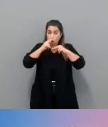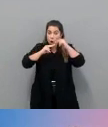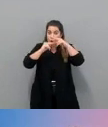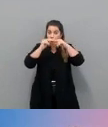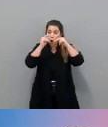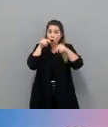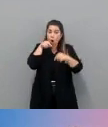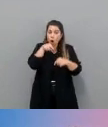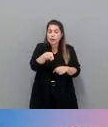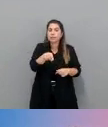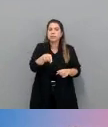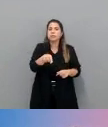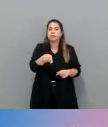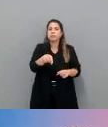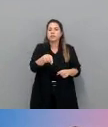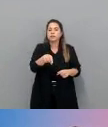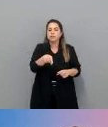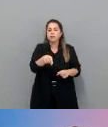pues